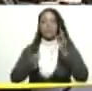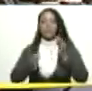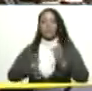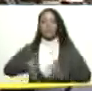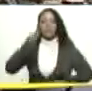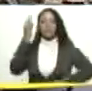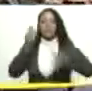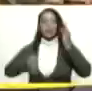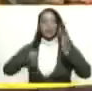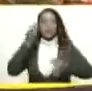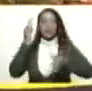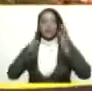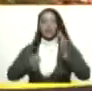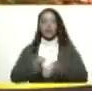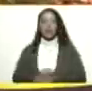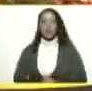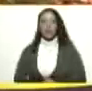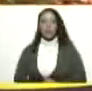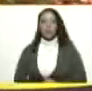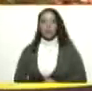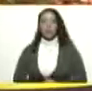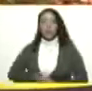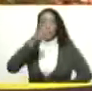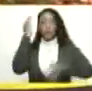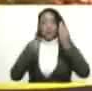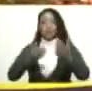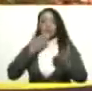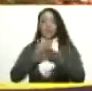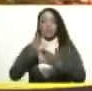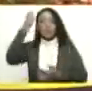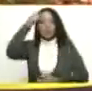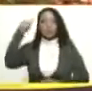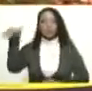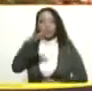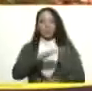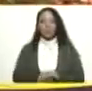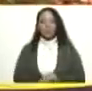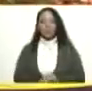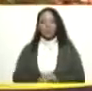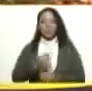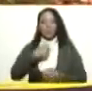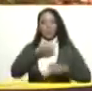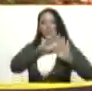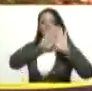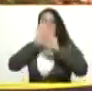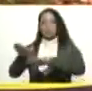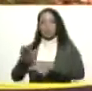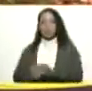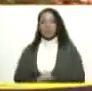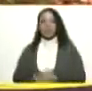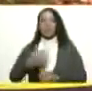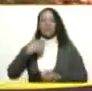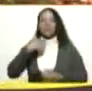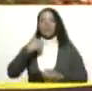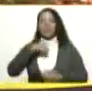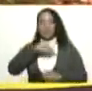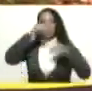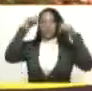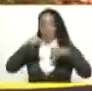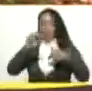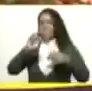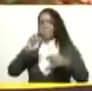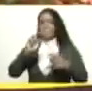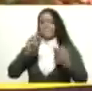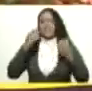Justicia. Justicia pide nuestro pueblo. Y yo le pido al pueblo todo su apoyo. Que estemos hoy más que